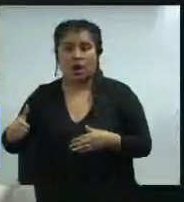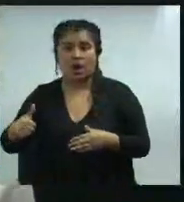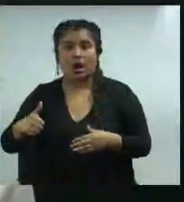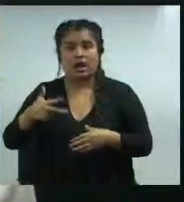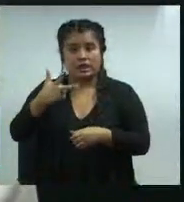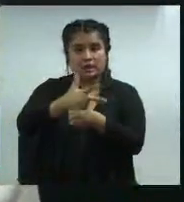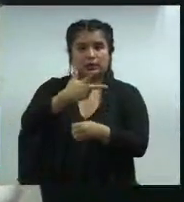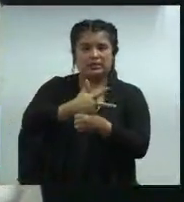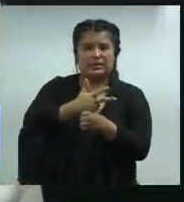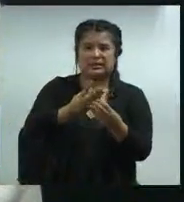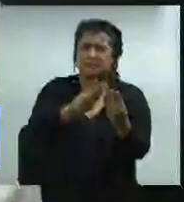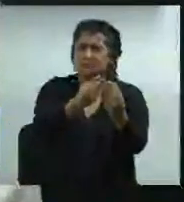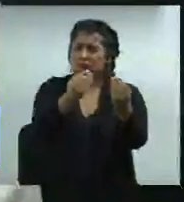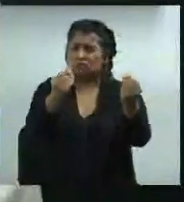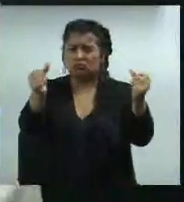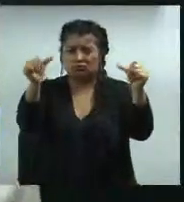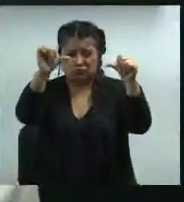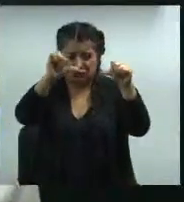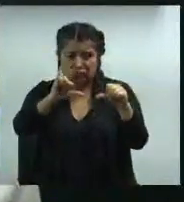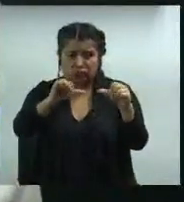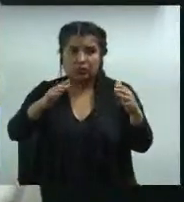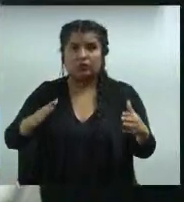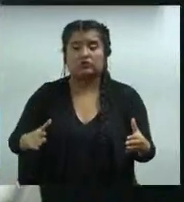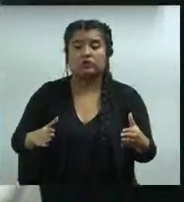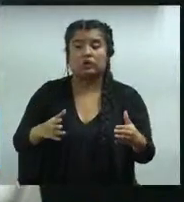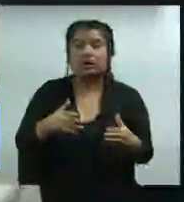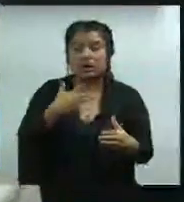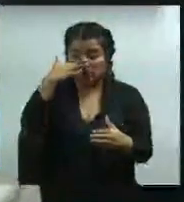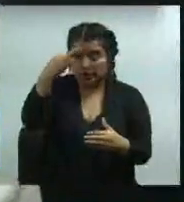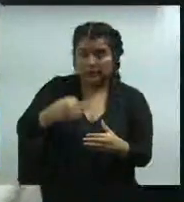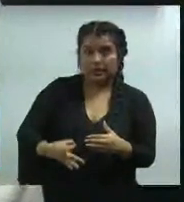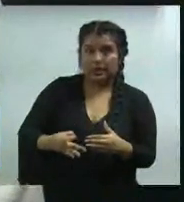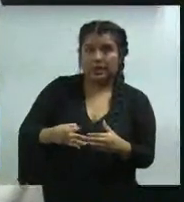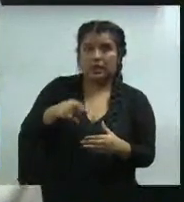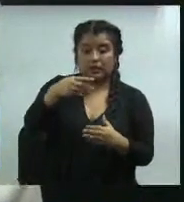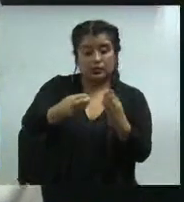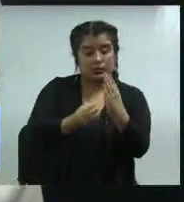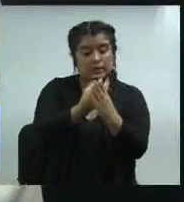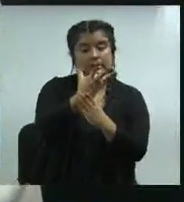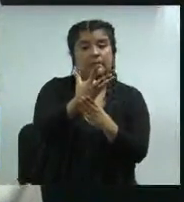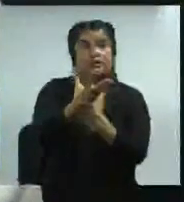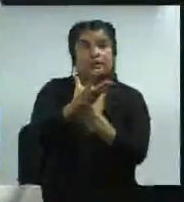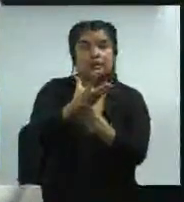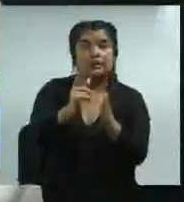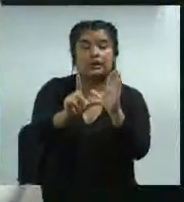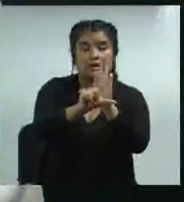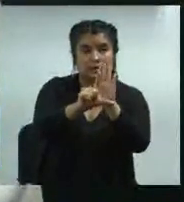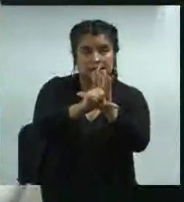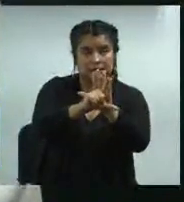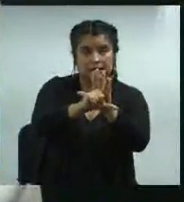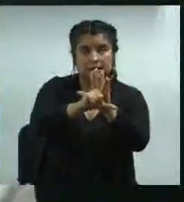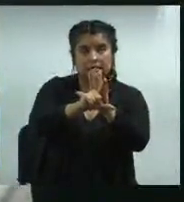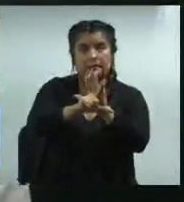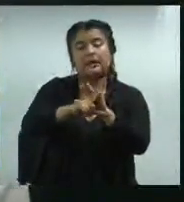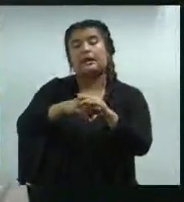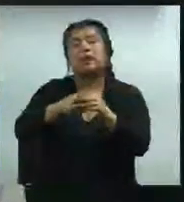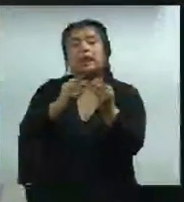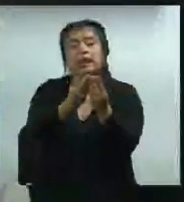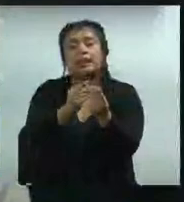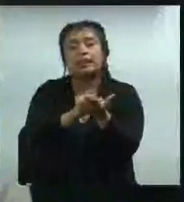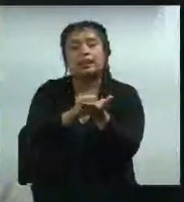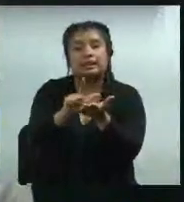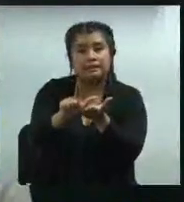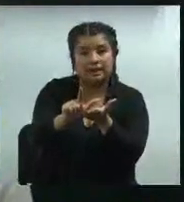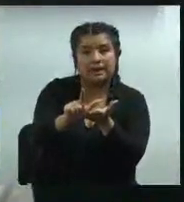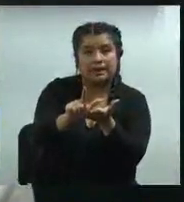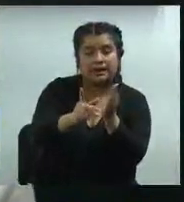lo que dijo él es cierto. Entonces, hay una iniciativa importante que se llama Ley para la Descontaminación y el Desarrollo